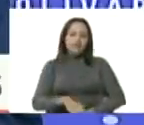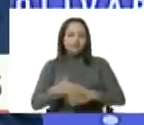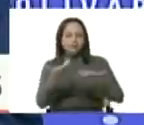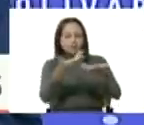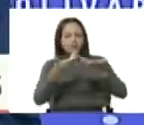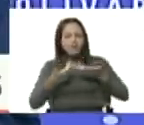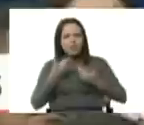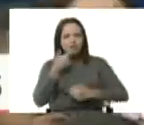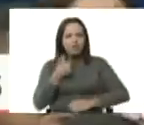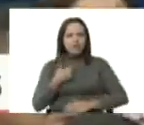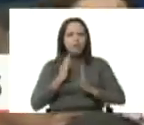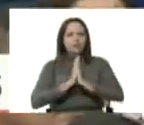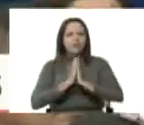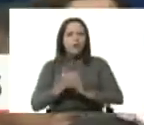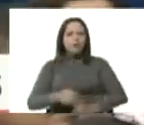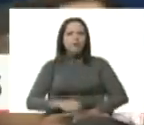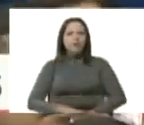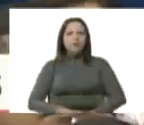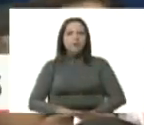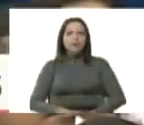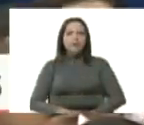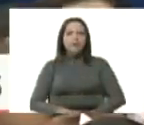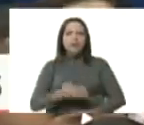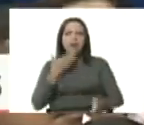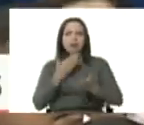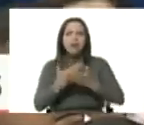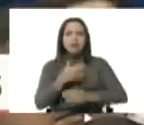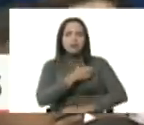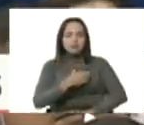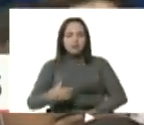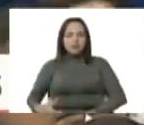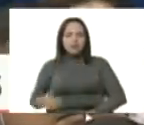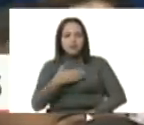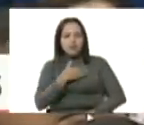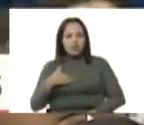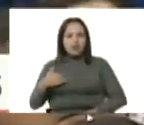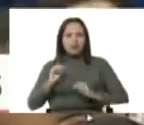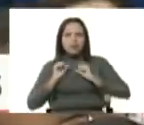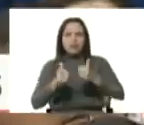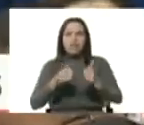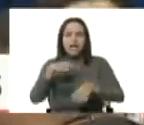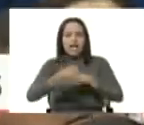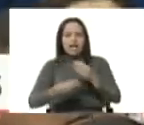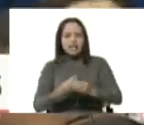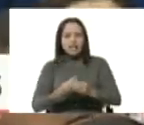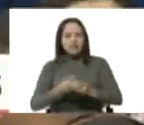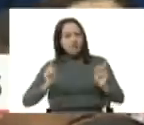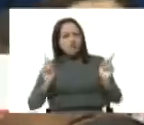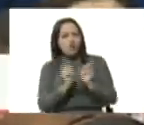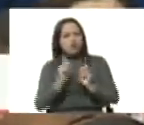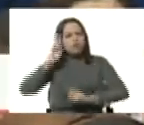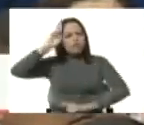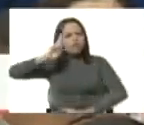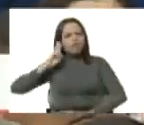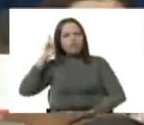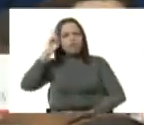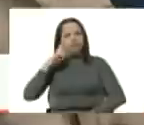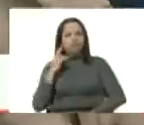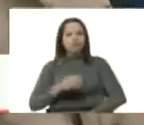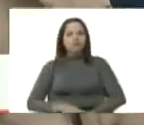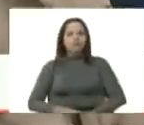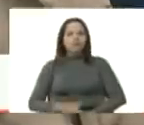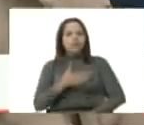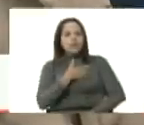favor? Gracias, presidente. Yo quería comenzar por allí, quería hacer una breve reflexión. Yo quiero, en